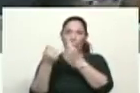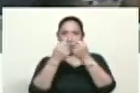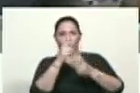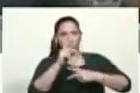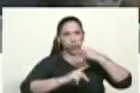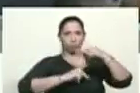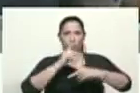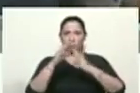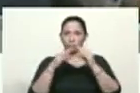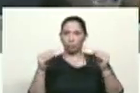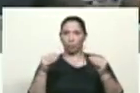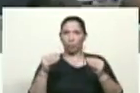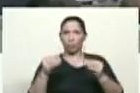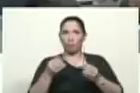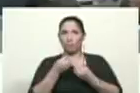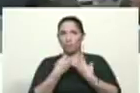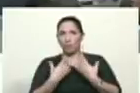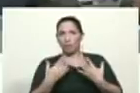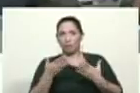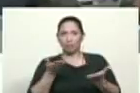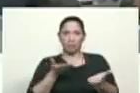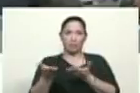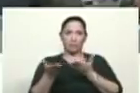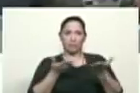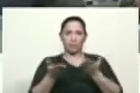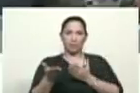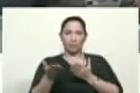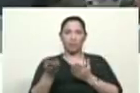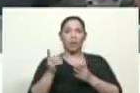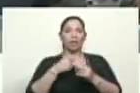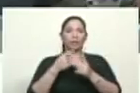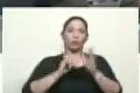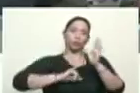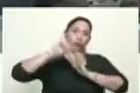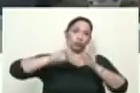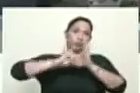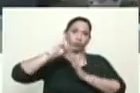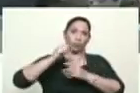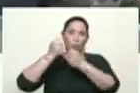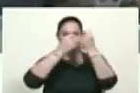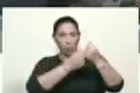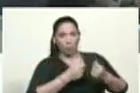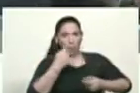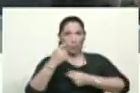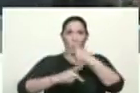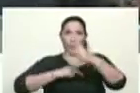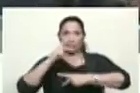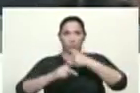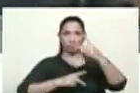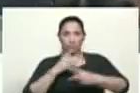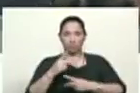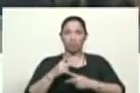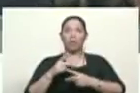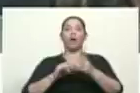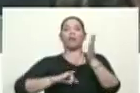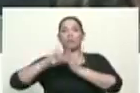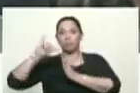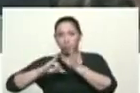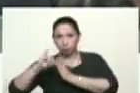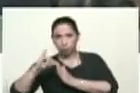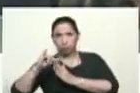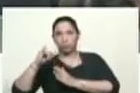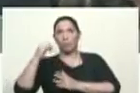todos los bienes y servicios. Alteran los costos de producción, inciden sobre los precios de los bienes